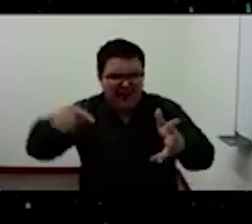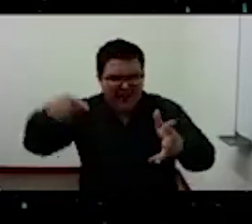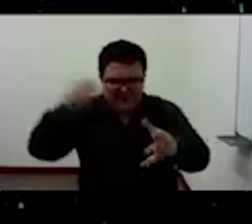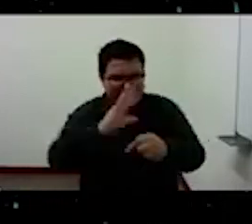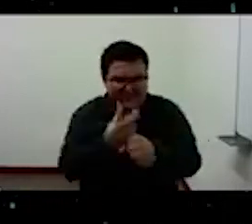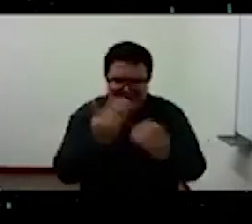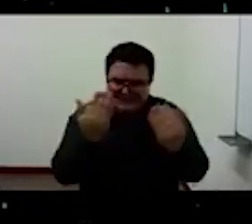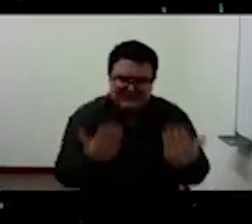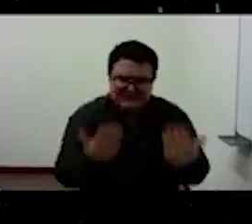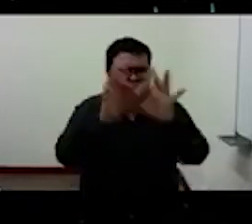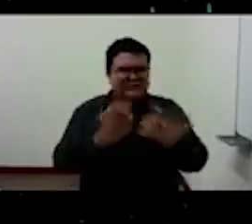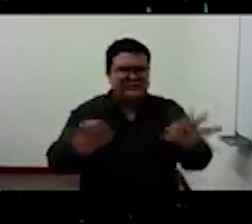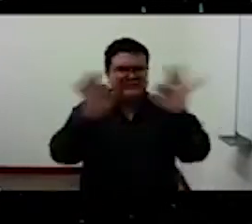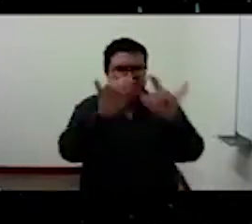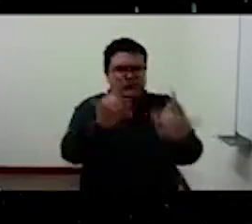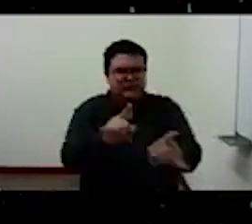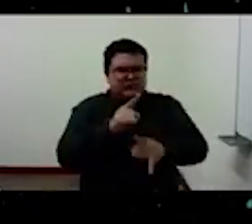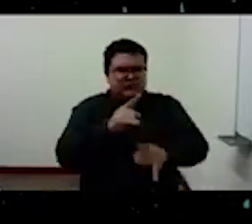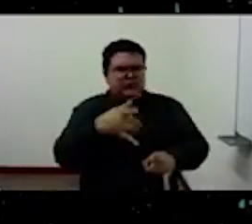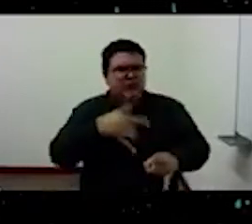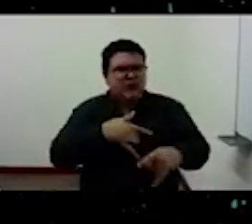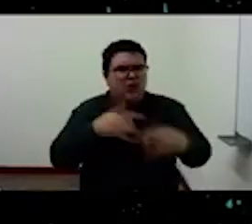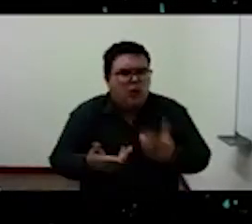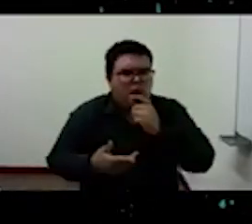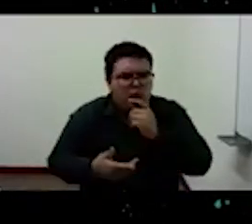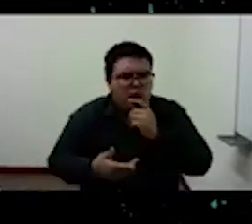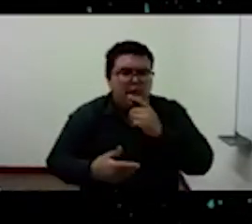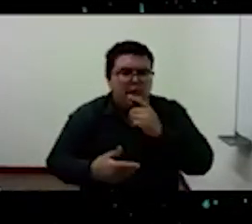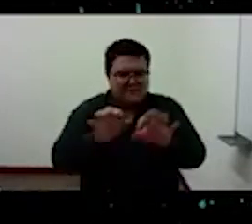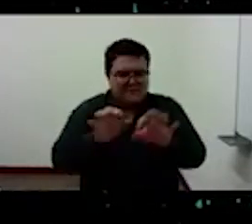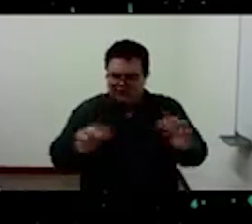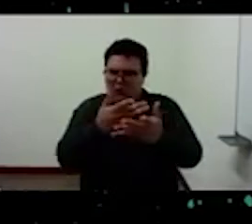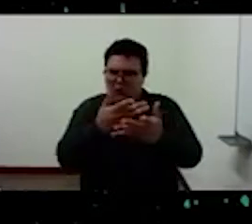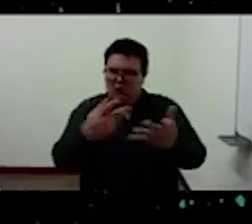cual constituye una verdadera aberración.